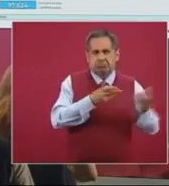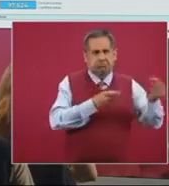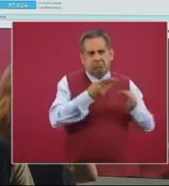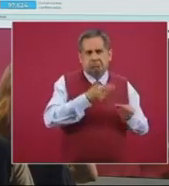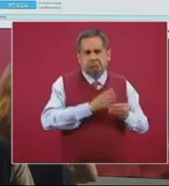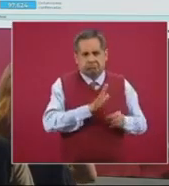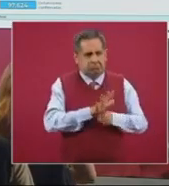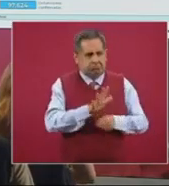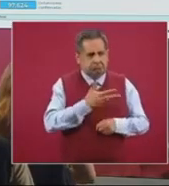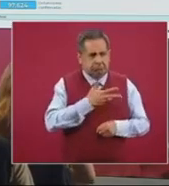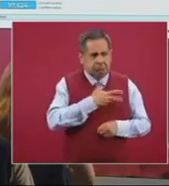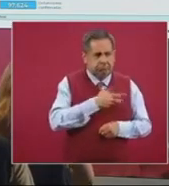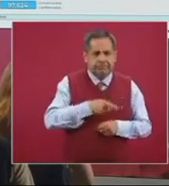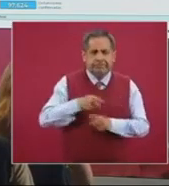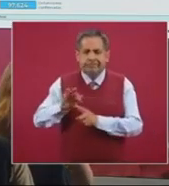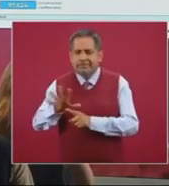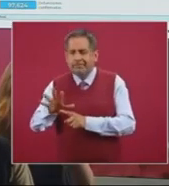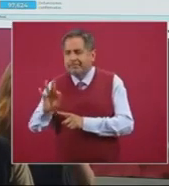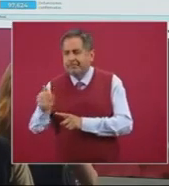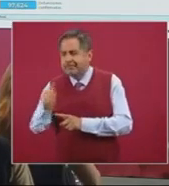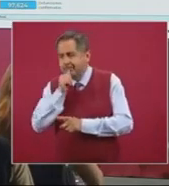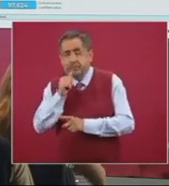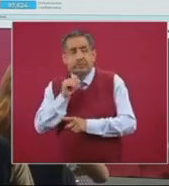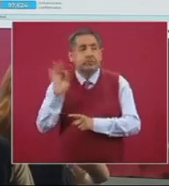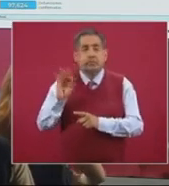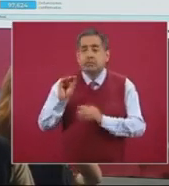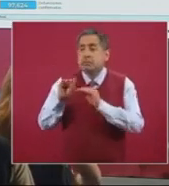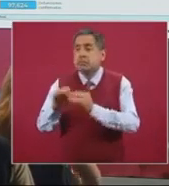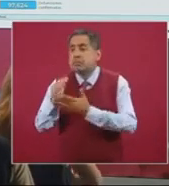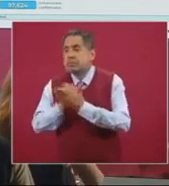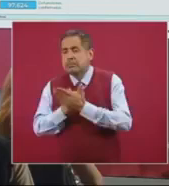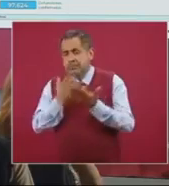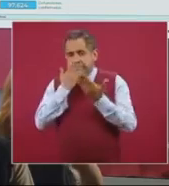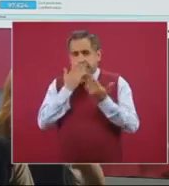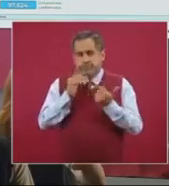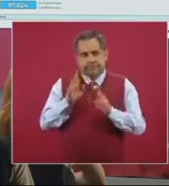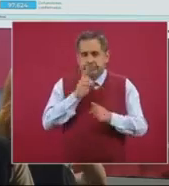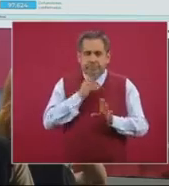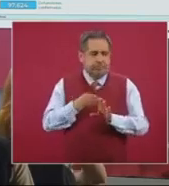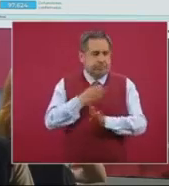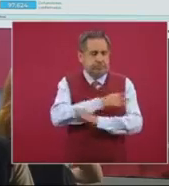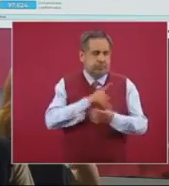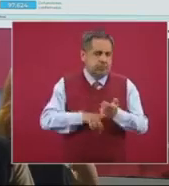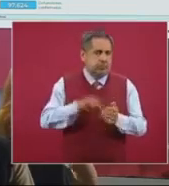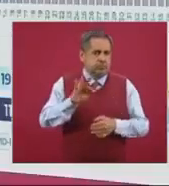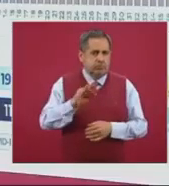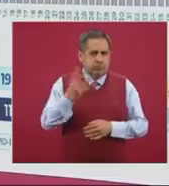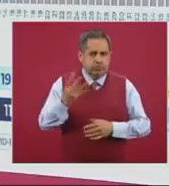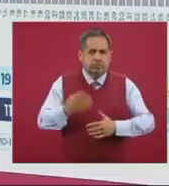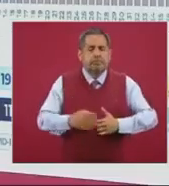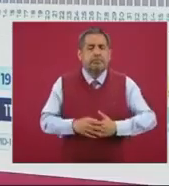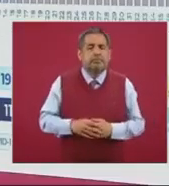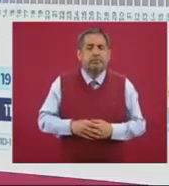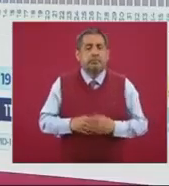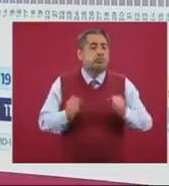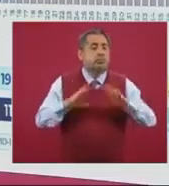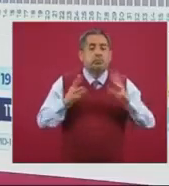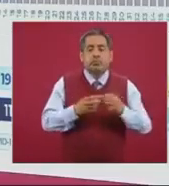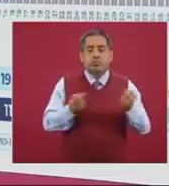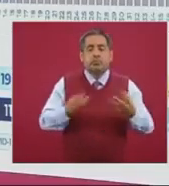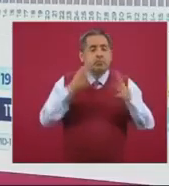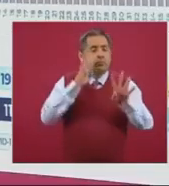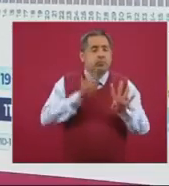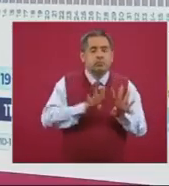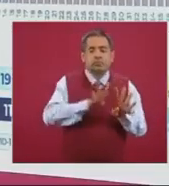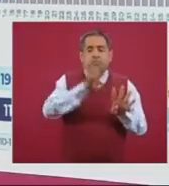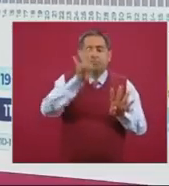menor velocidad y podrían dar una falsa impresión de que ya se acabó la epidemia. Tenemos por otro lado la cantidad de casos que está representada